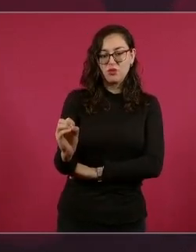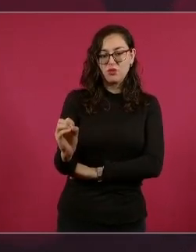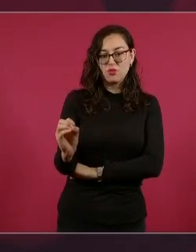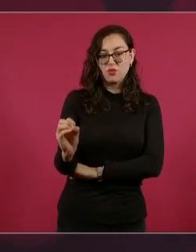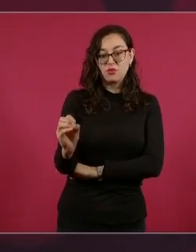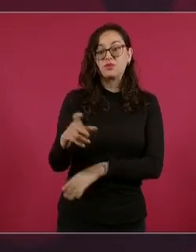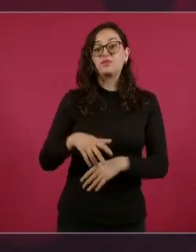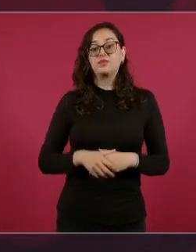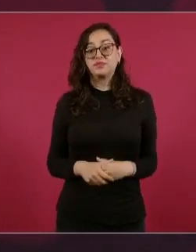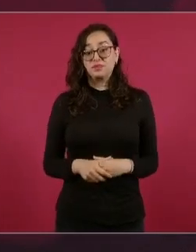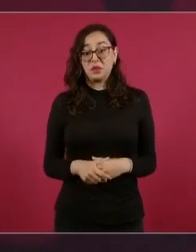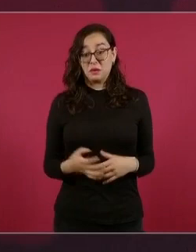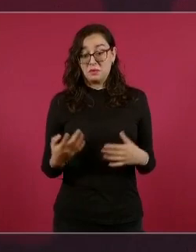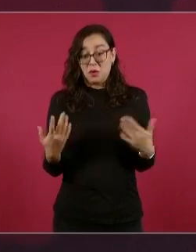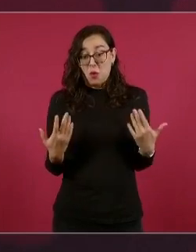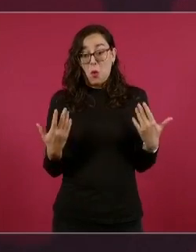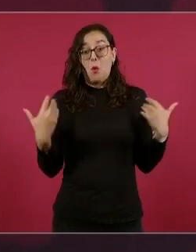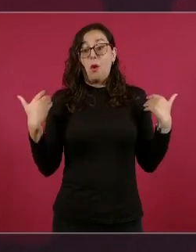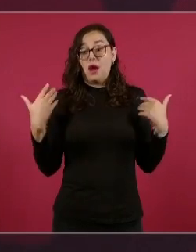hubiese continuado,